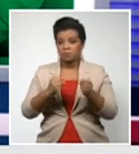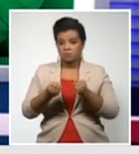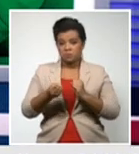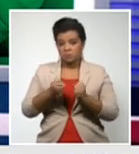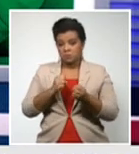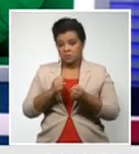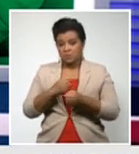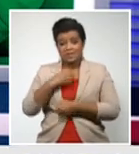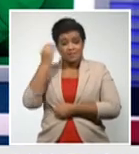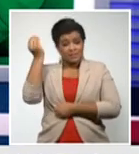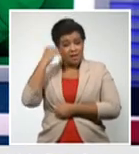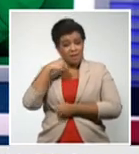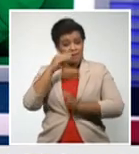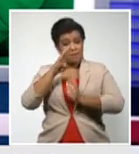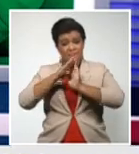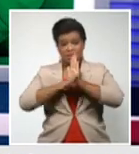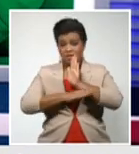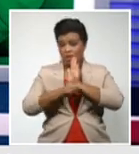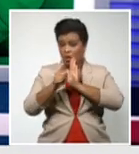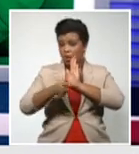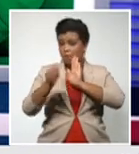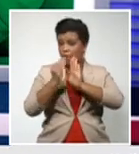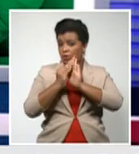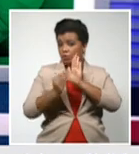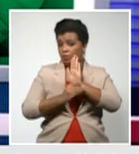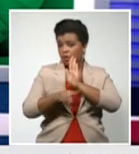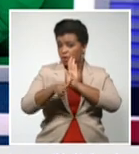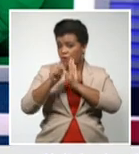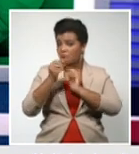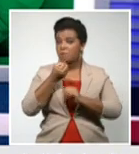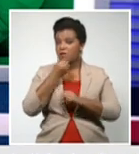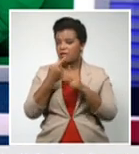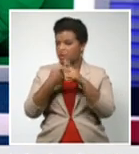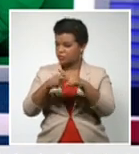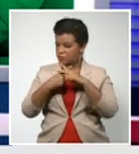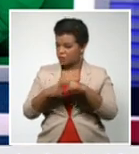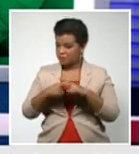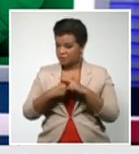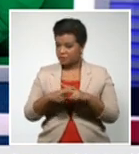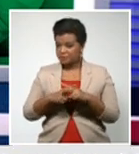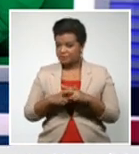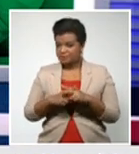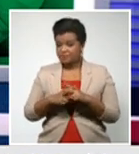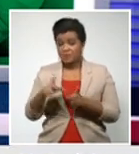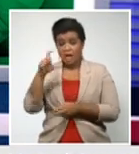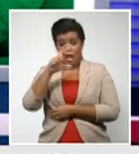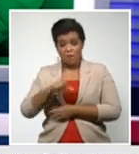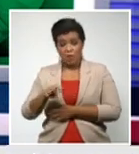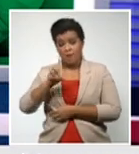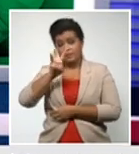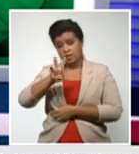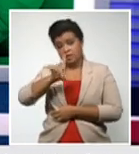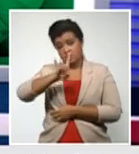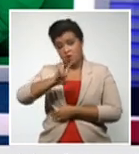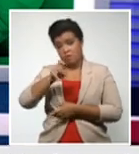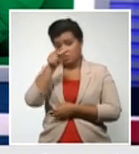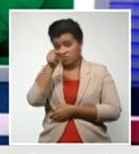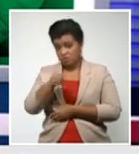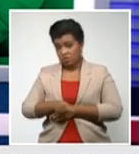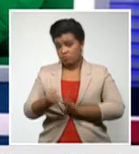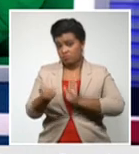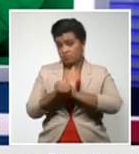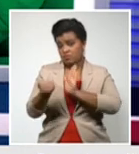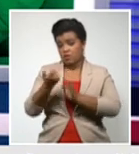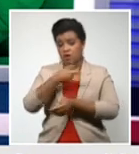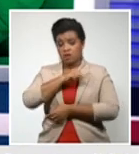sabemos que con las medidas que están adoptando deben resolverlo. Camagüey, 39 casos confirmados ayer